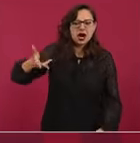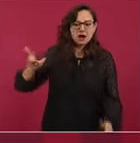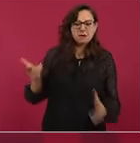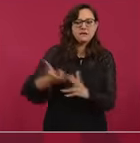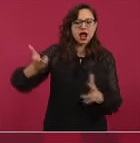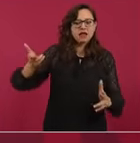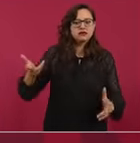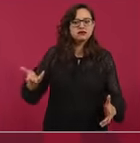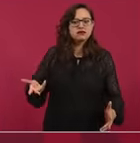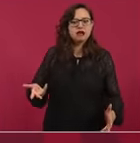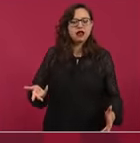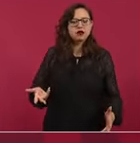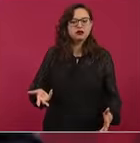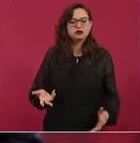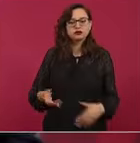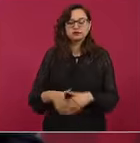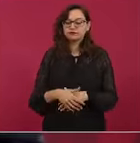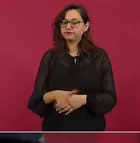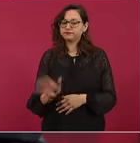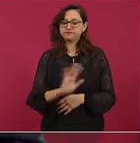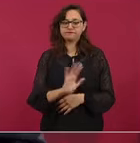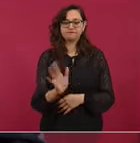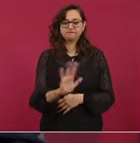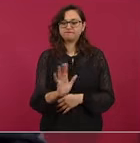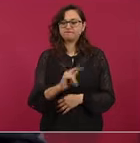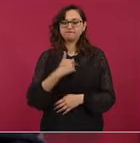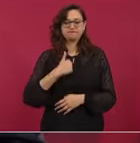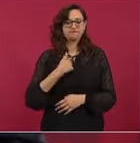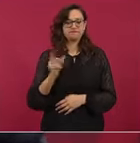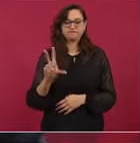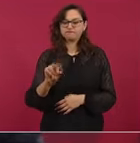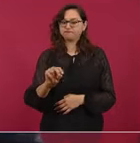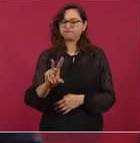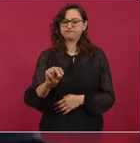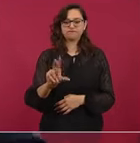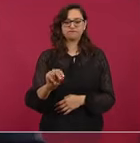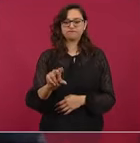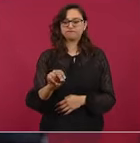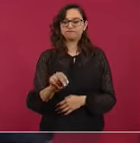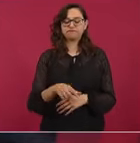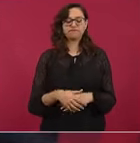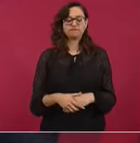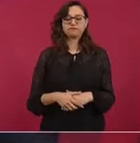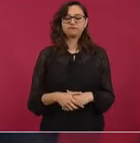y eso ya no se aplica en México. Tampoco se permite